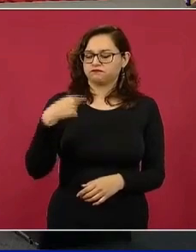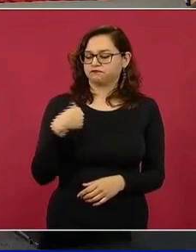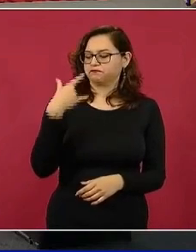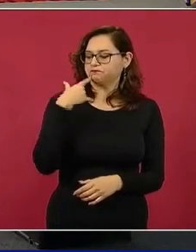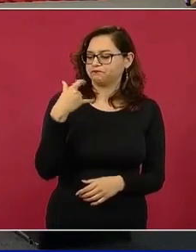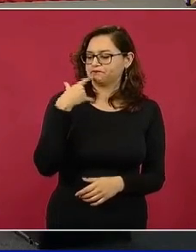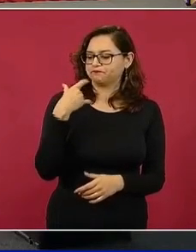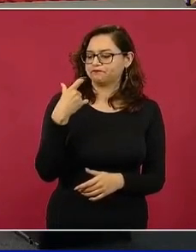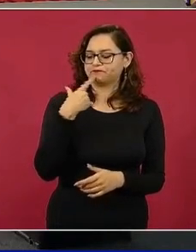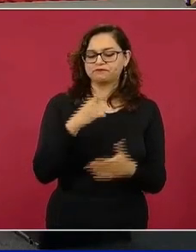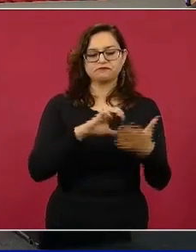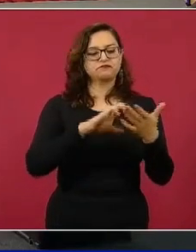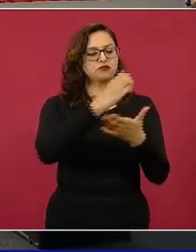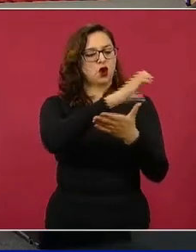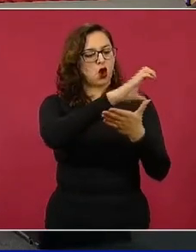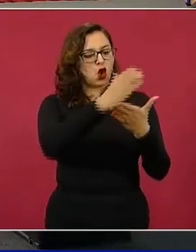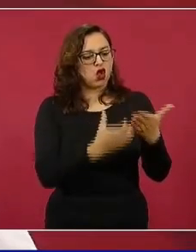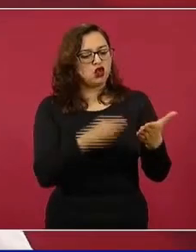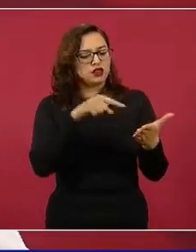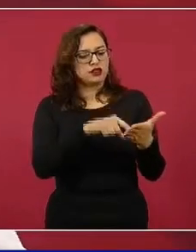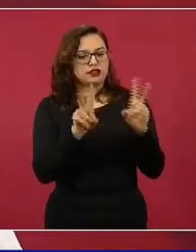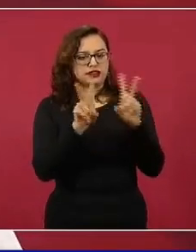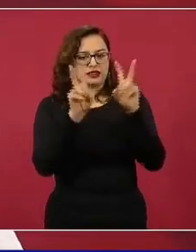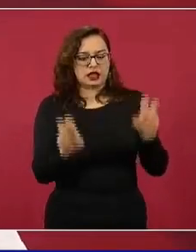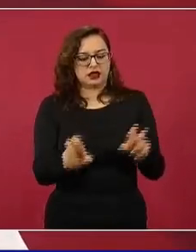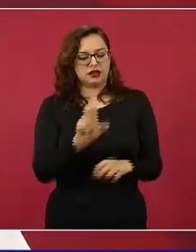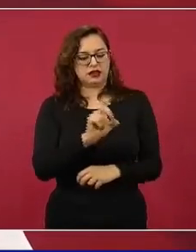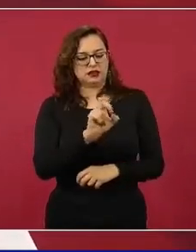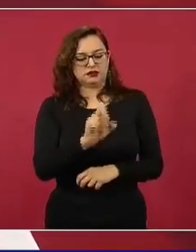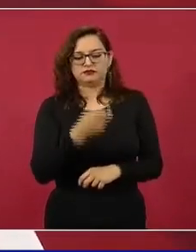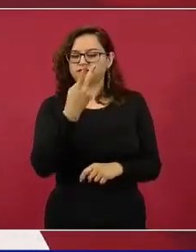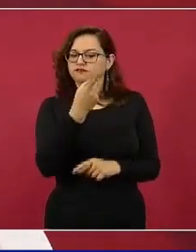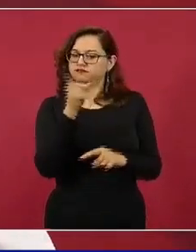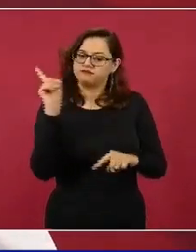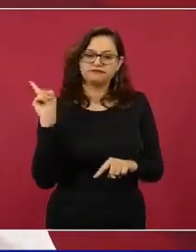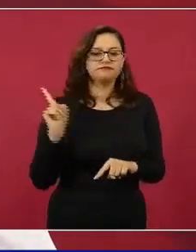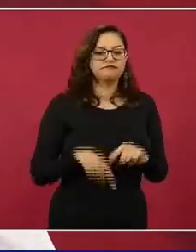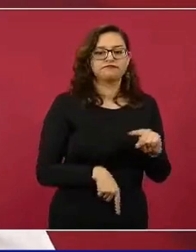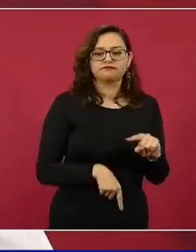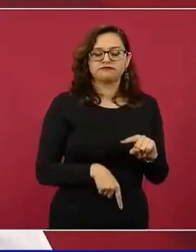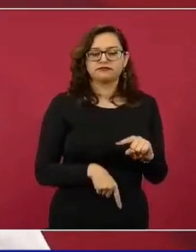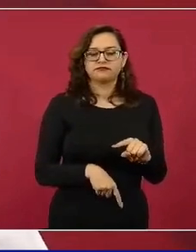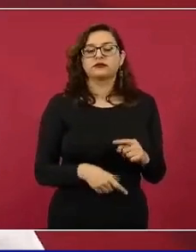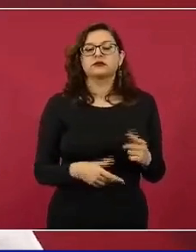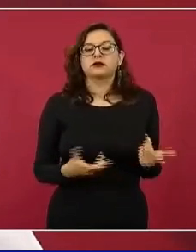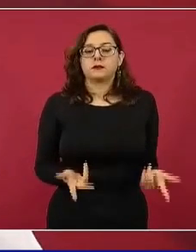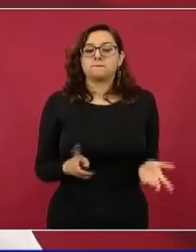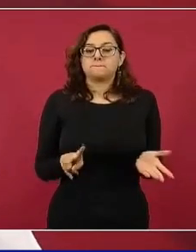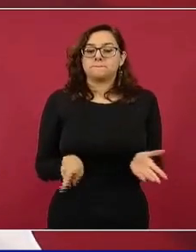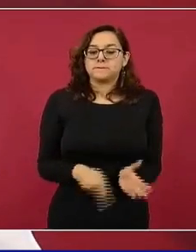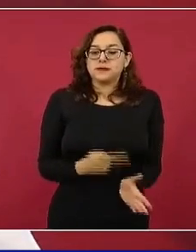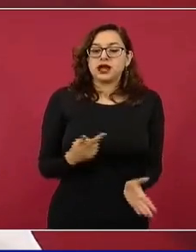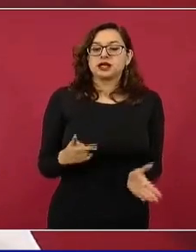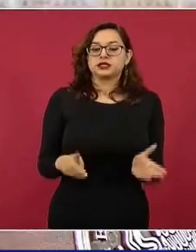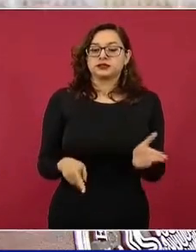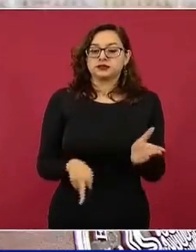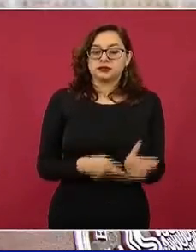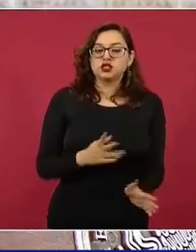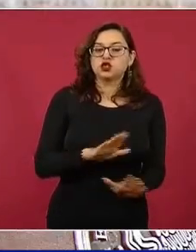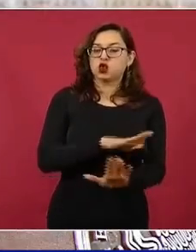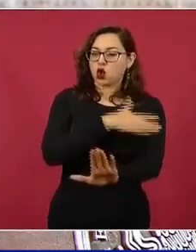nuestro contrato colectivo de trabajo la cláusula 32, que se ha utilizado como